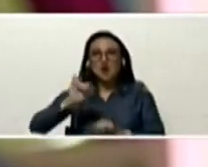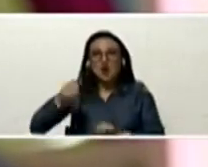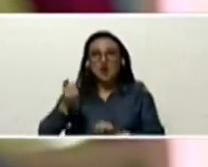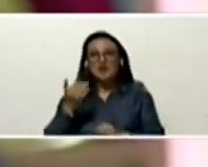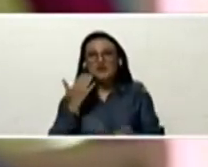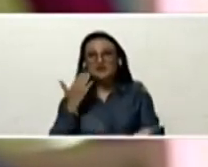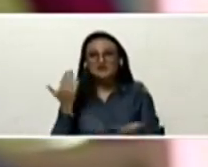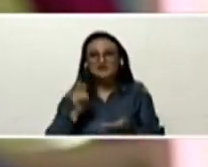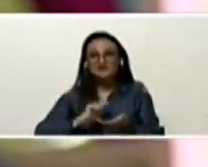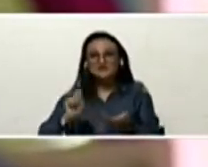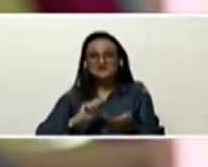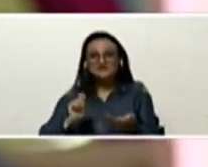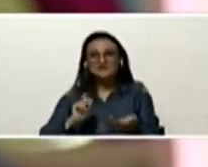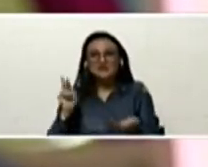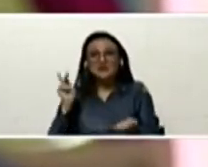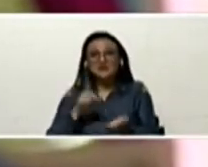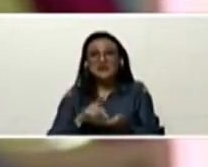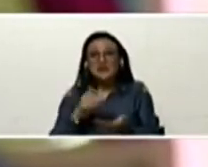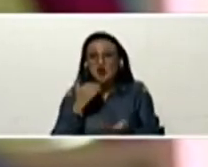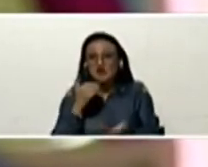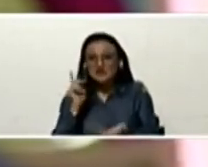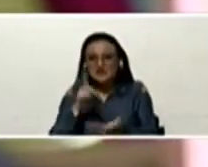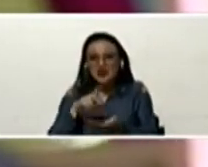Gómez, que debe estar llegando a París.